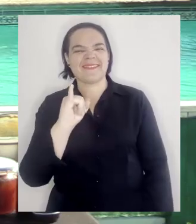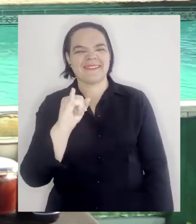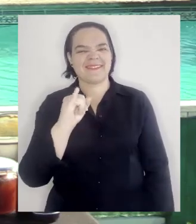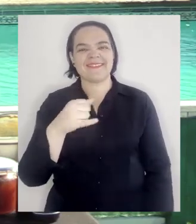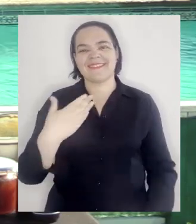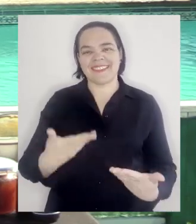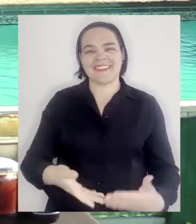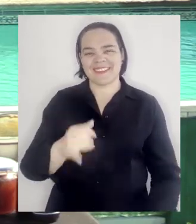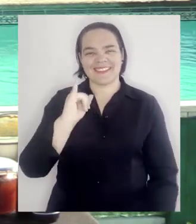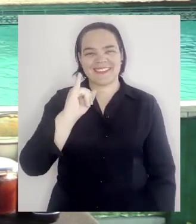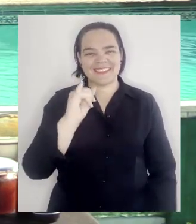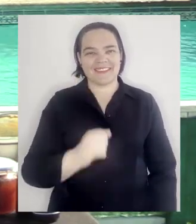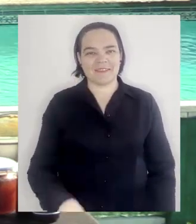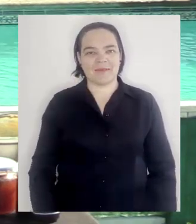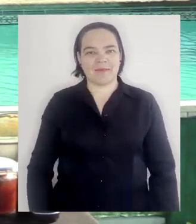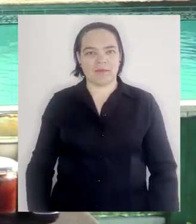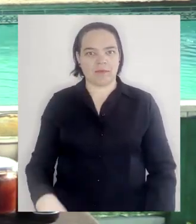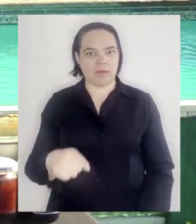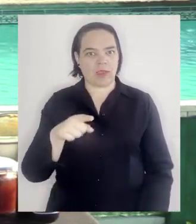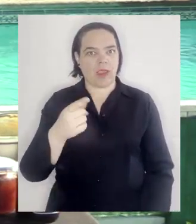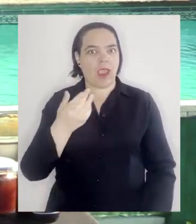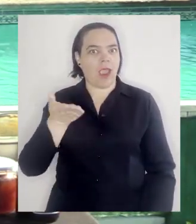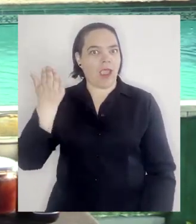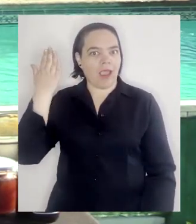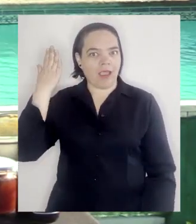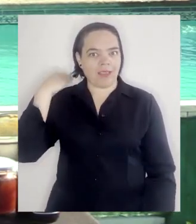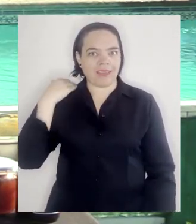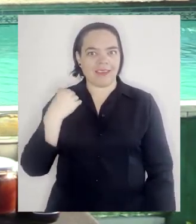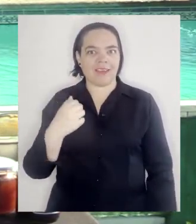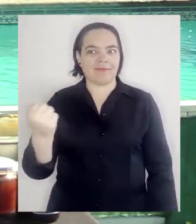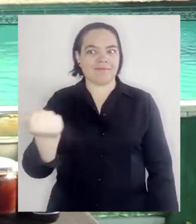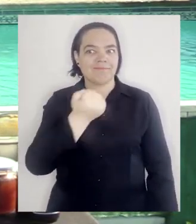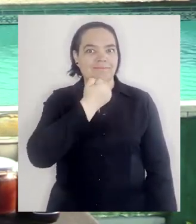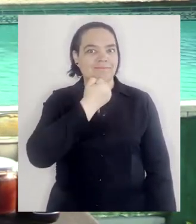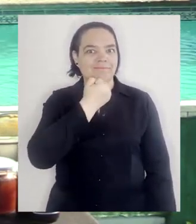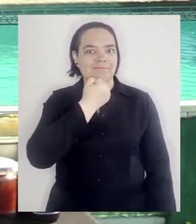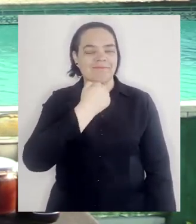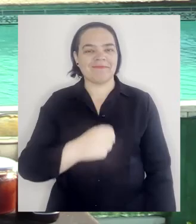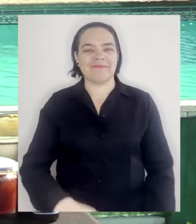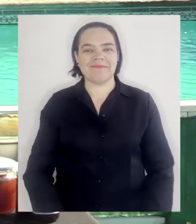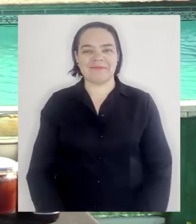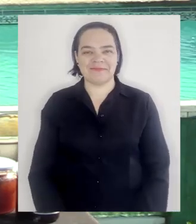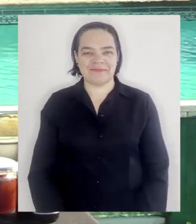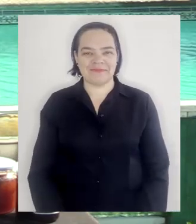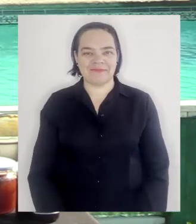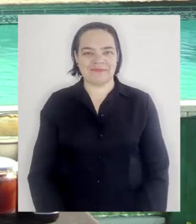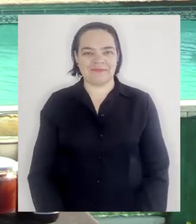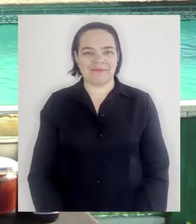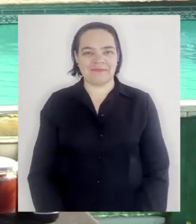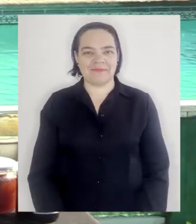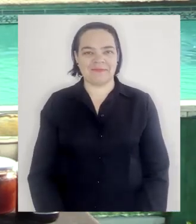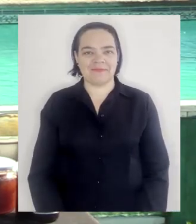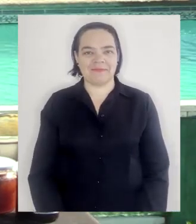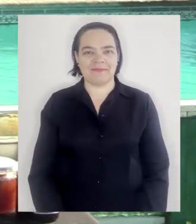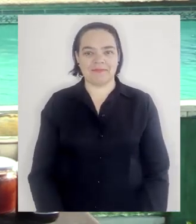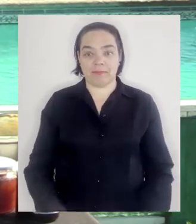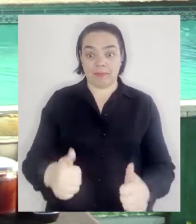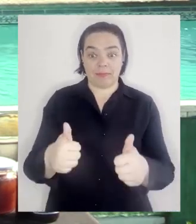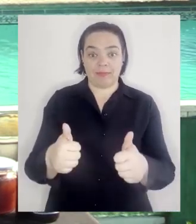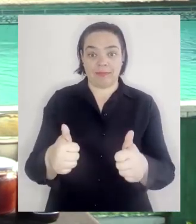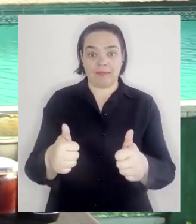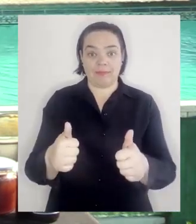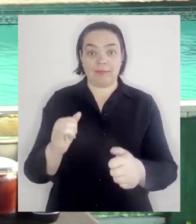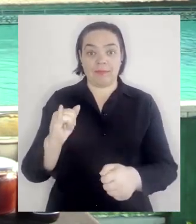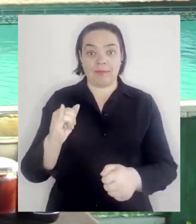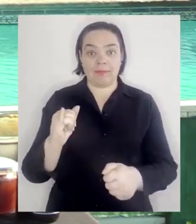ya. Porque necesitas pasar un chascarro. Mira, ¿funciona? Sí, funciona. A ver, funciona. A lo buen chileno,